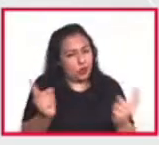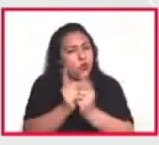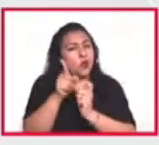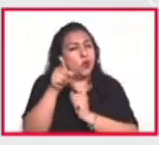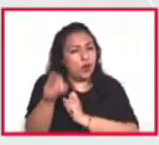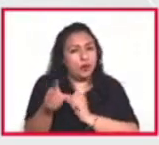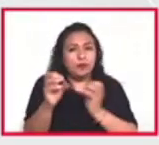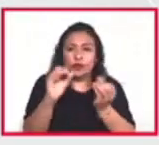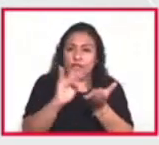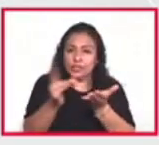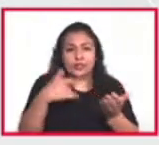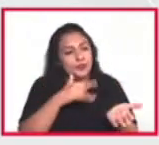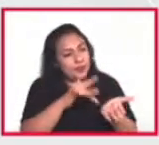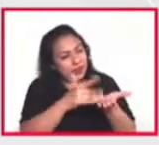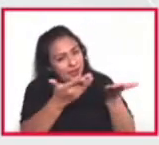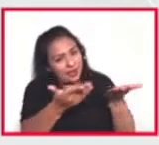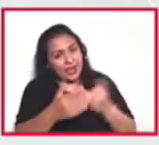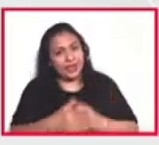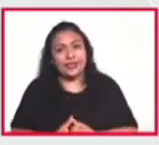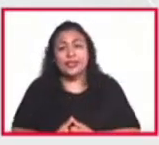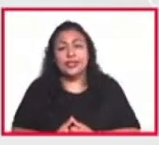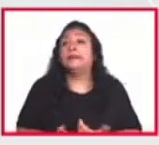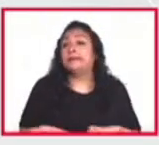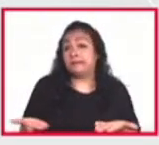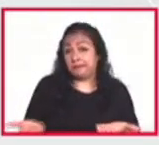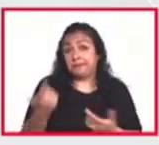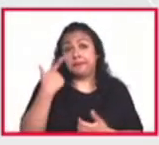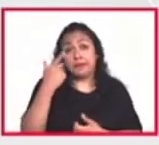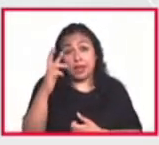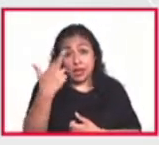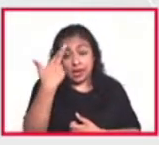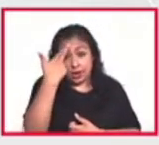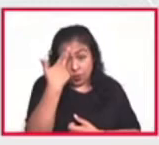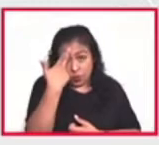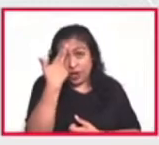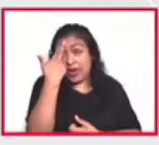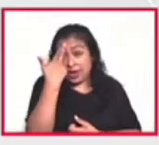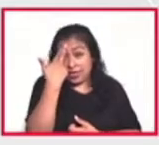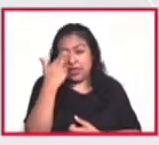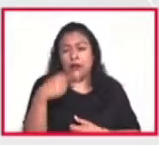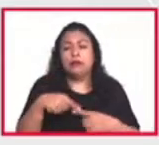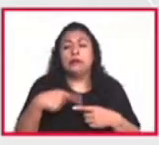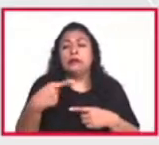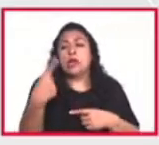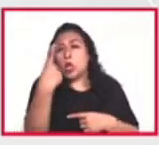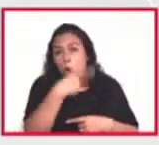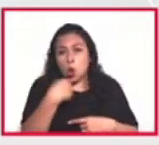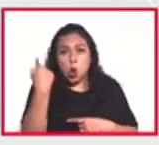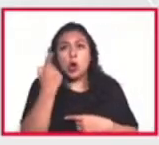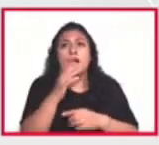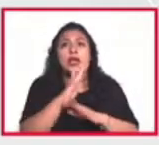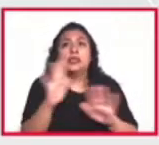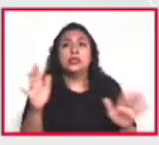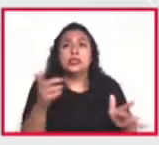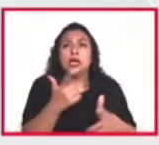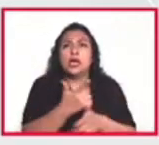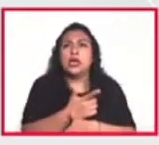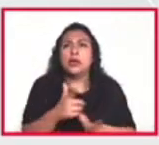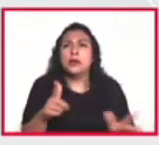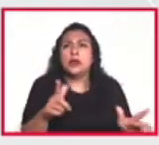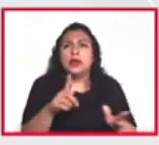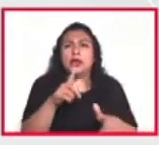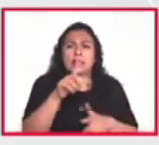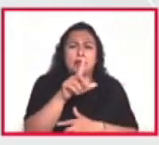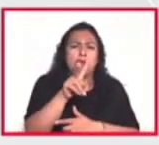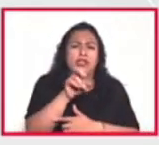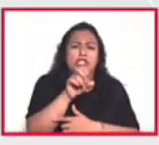Fernanda. Muchísimas gracias por Bueno, pues ahí lo tienen. Solo recuerden que justamente en un par de horas se van a liberar los visionados. Podrán ver esta película en